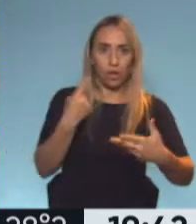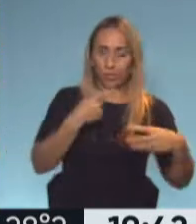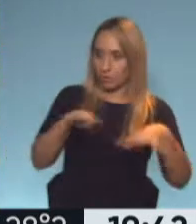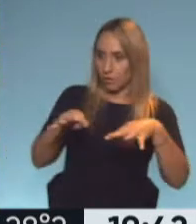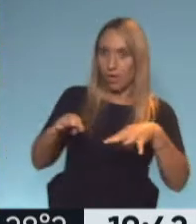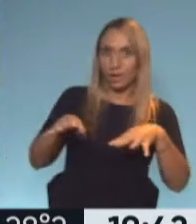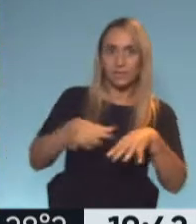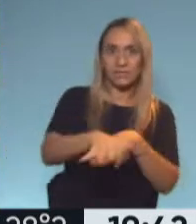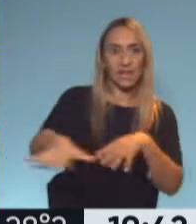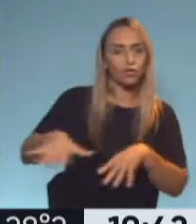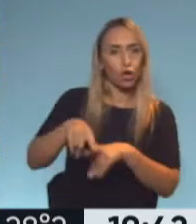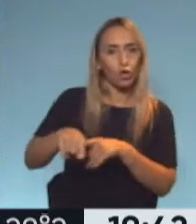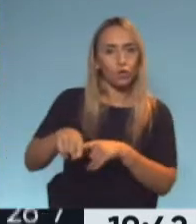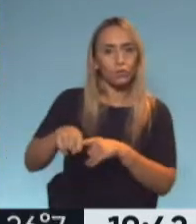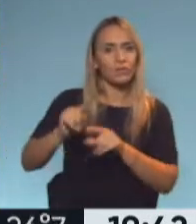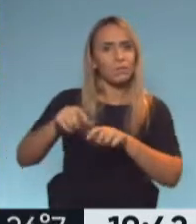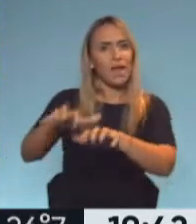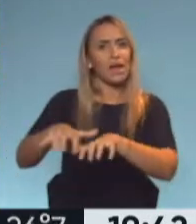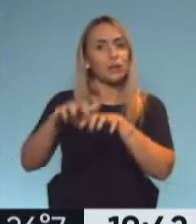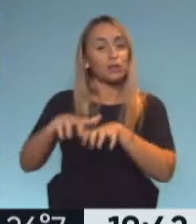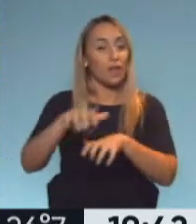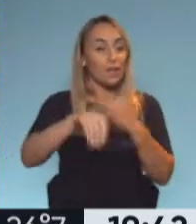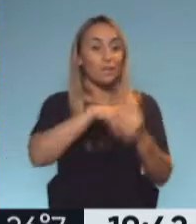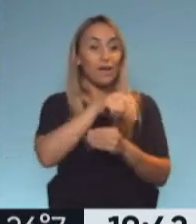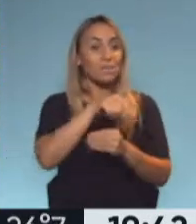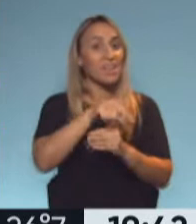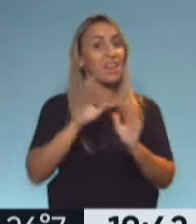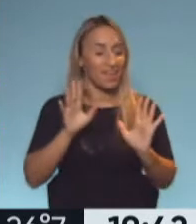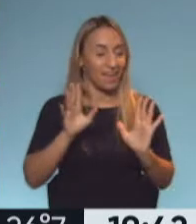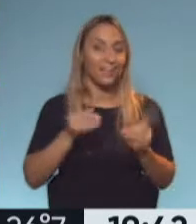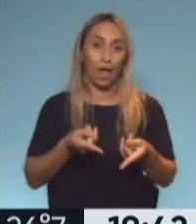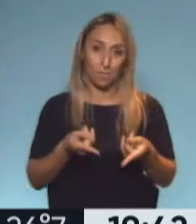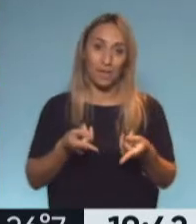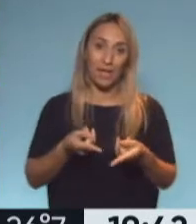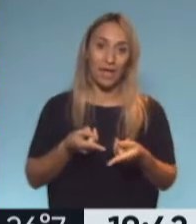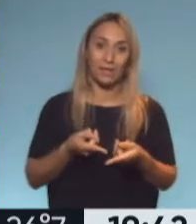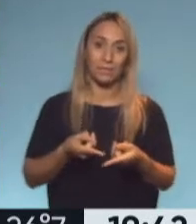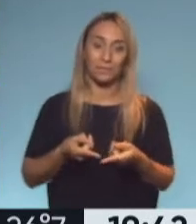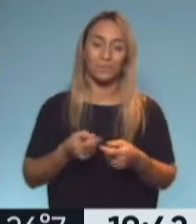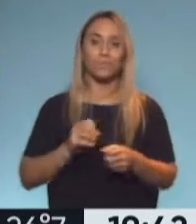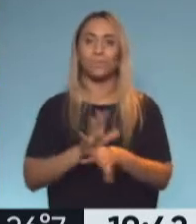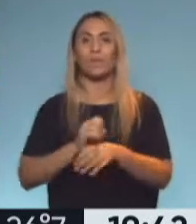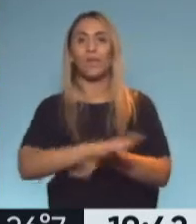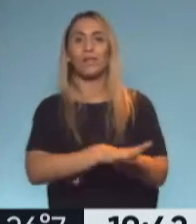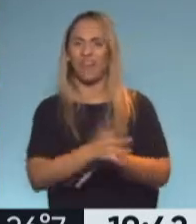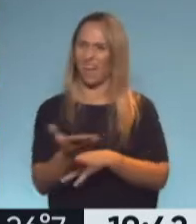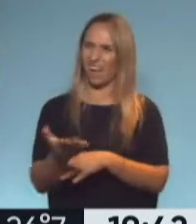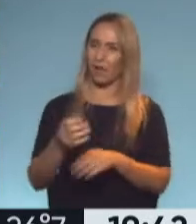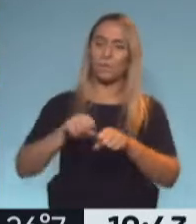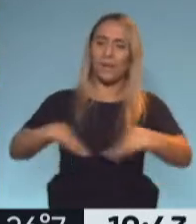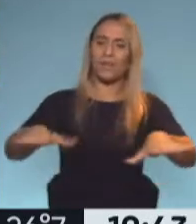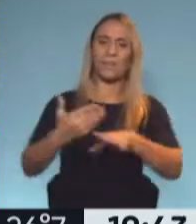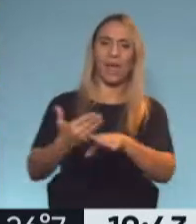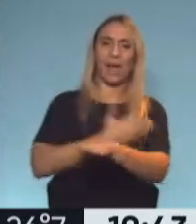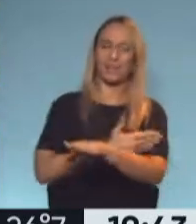ha permitido que se visibilice a la agricultura familiar como proveedor de cercanía. Yo siempre digo, antes de la pandemia era muy raro escuchar de los